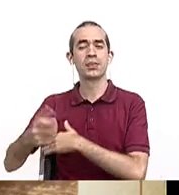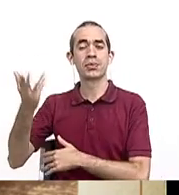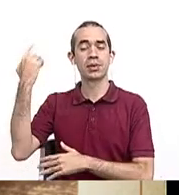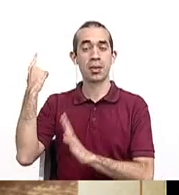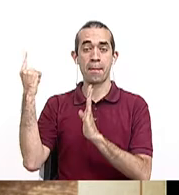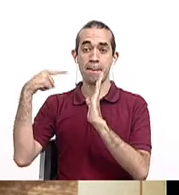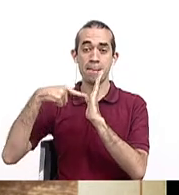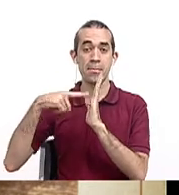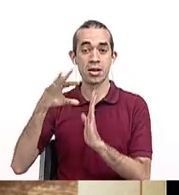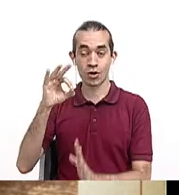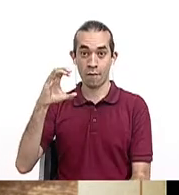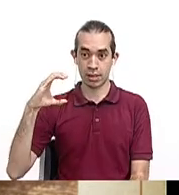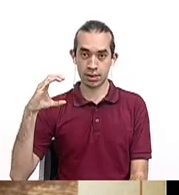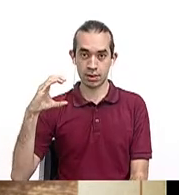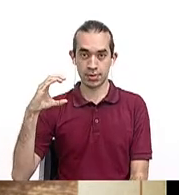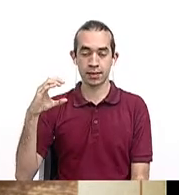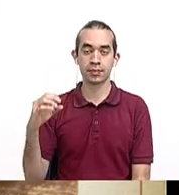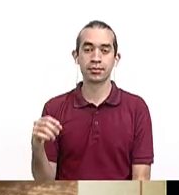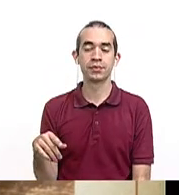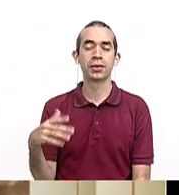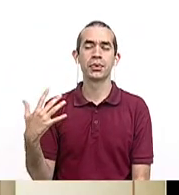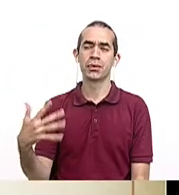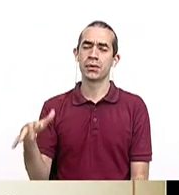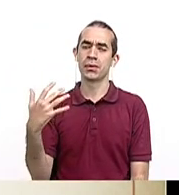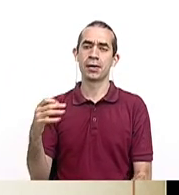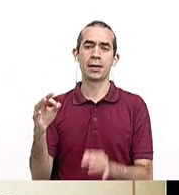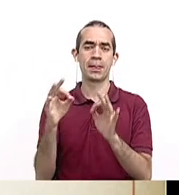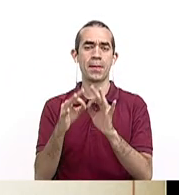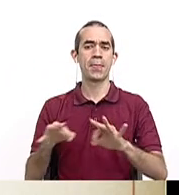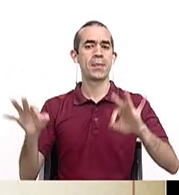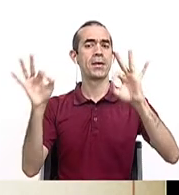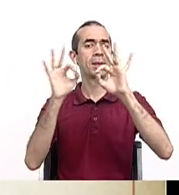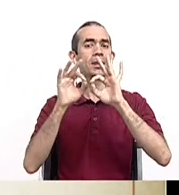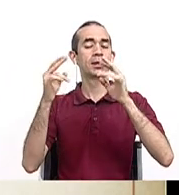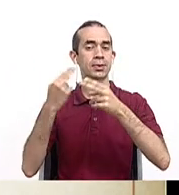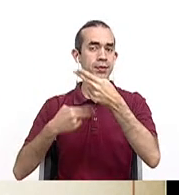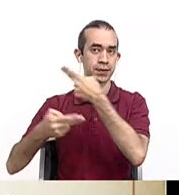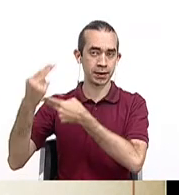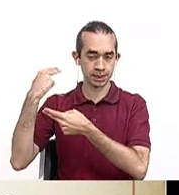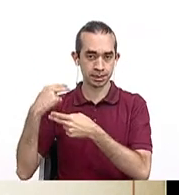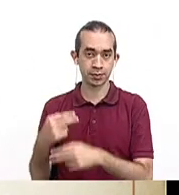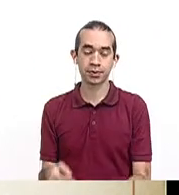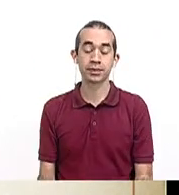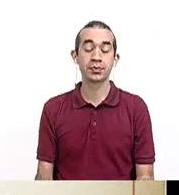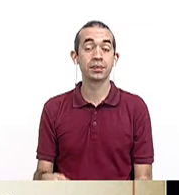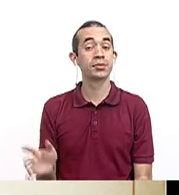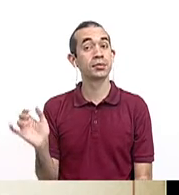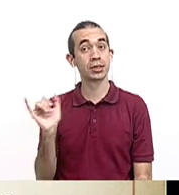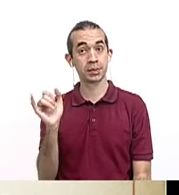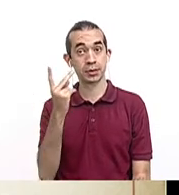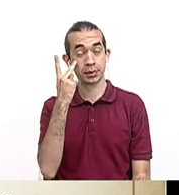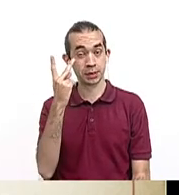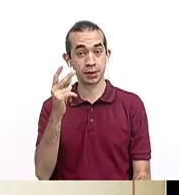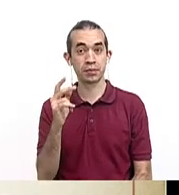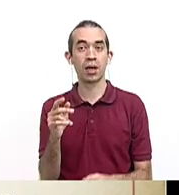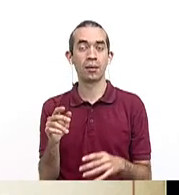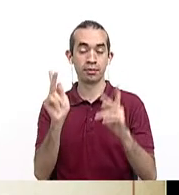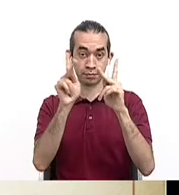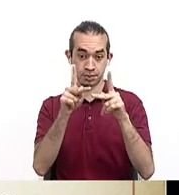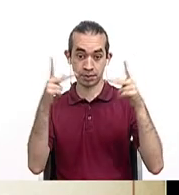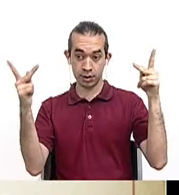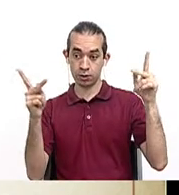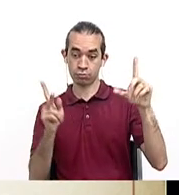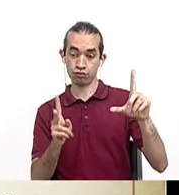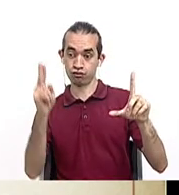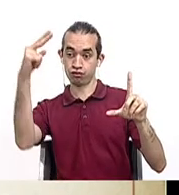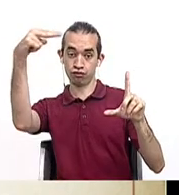las personas ciento más importantes de nuestra historia aquí tengo tenemos un recorte de